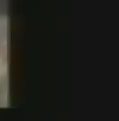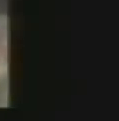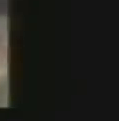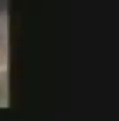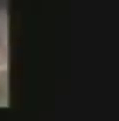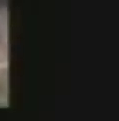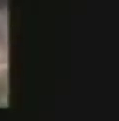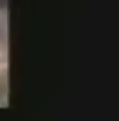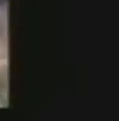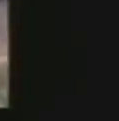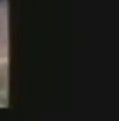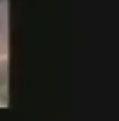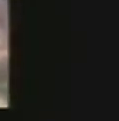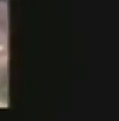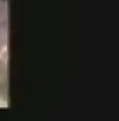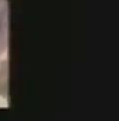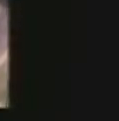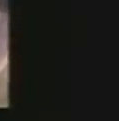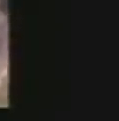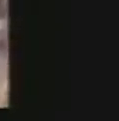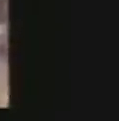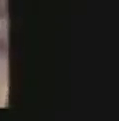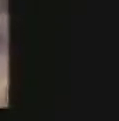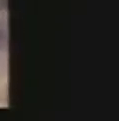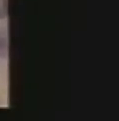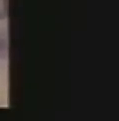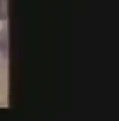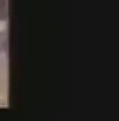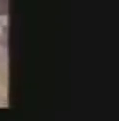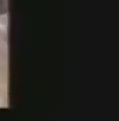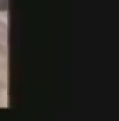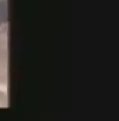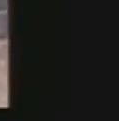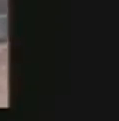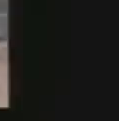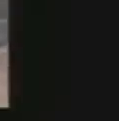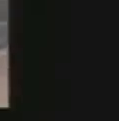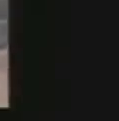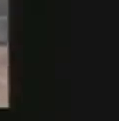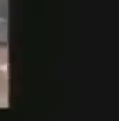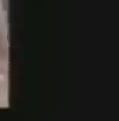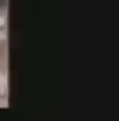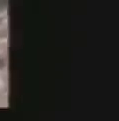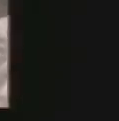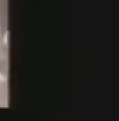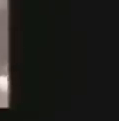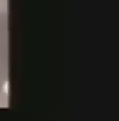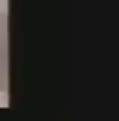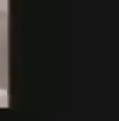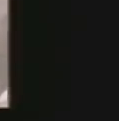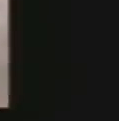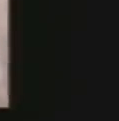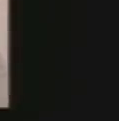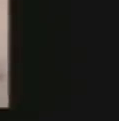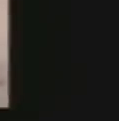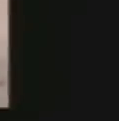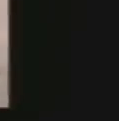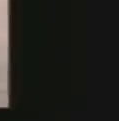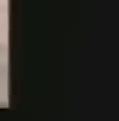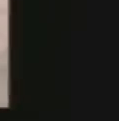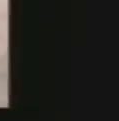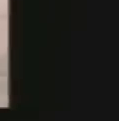Habían los grupos criminales, habían hecho una especie de teleférico binacional